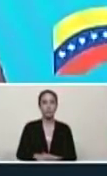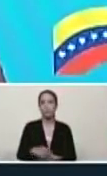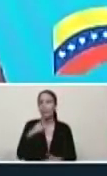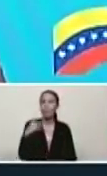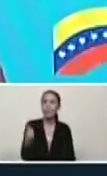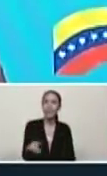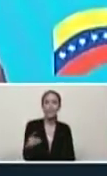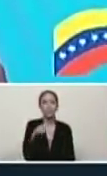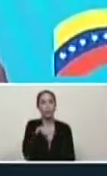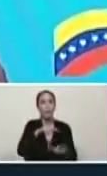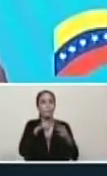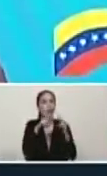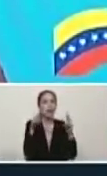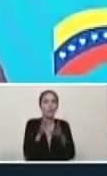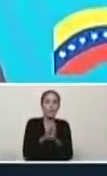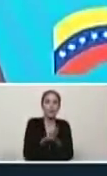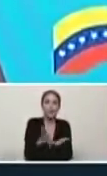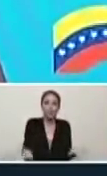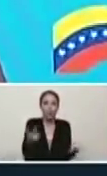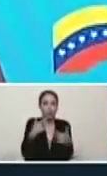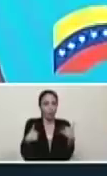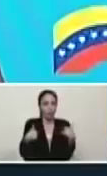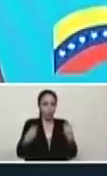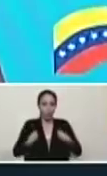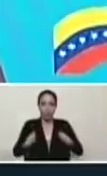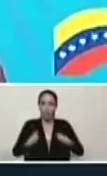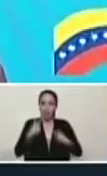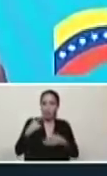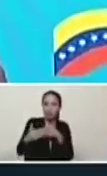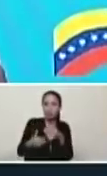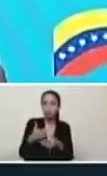por la tranquilidad, por el derecho al desarrollo.